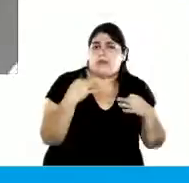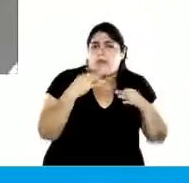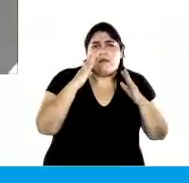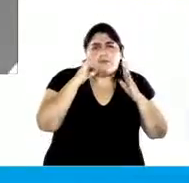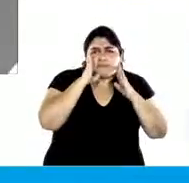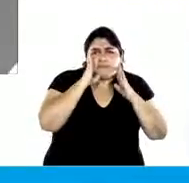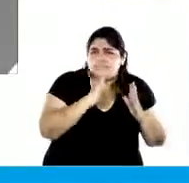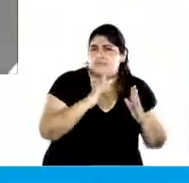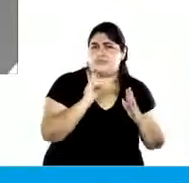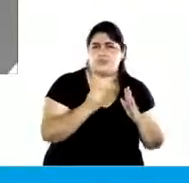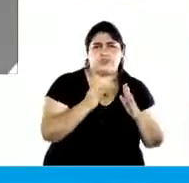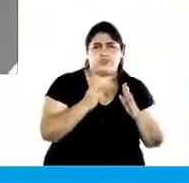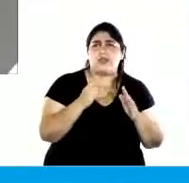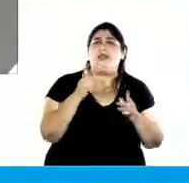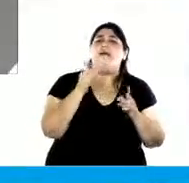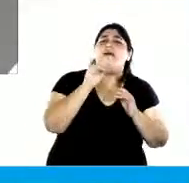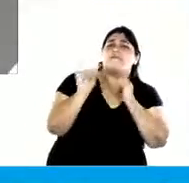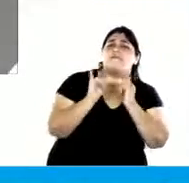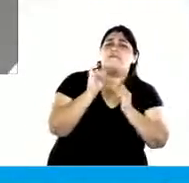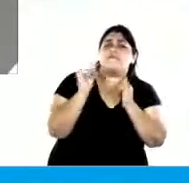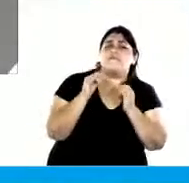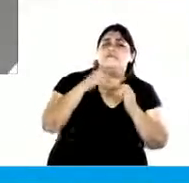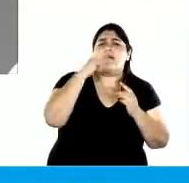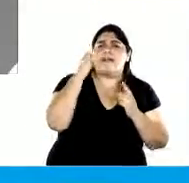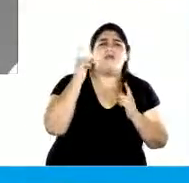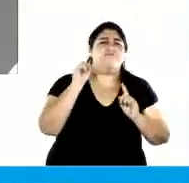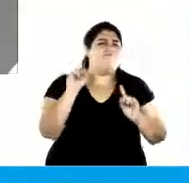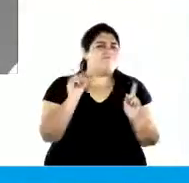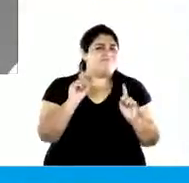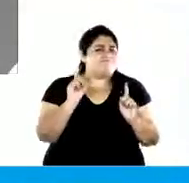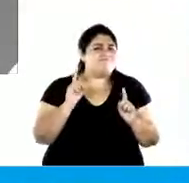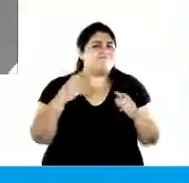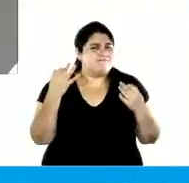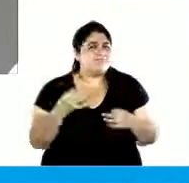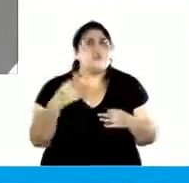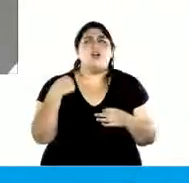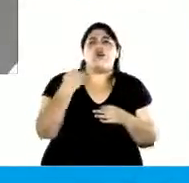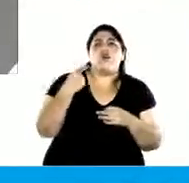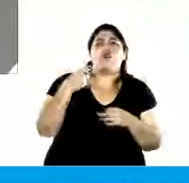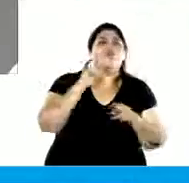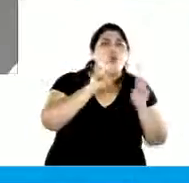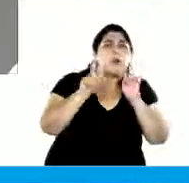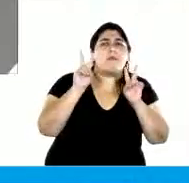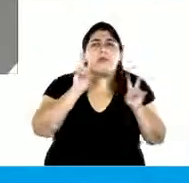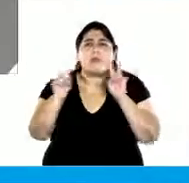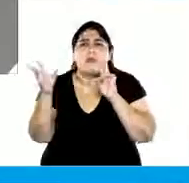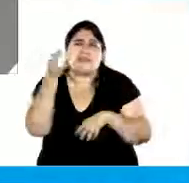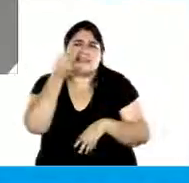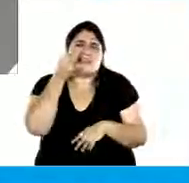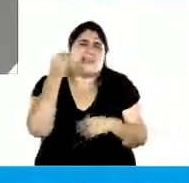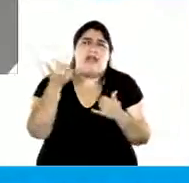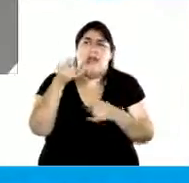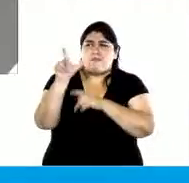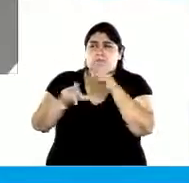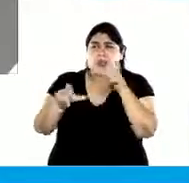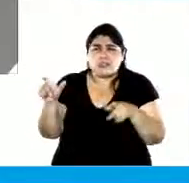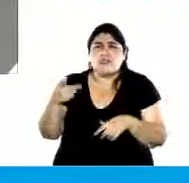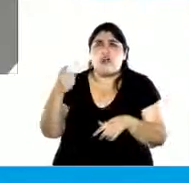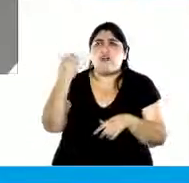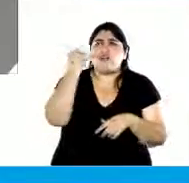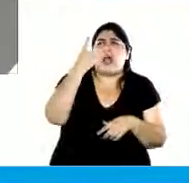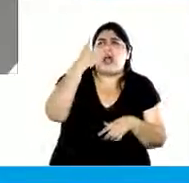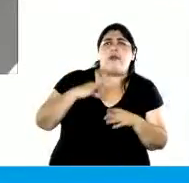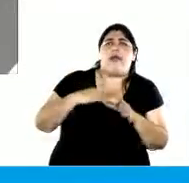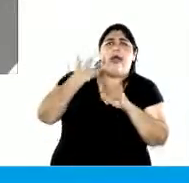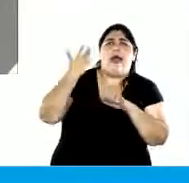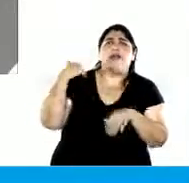No generar falsas expectativas, presidente. Nosotros caminamos la calle todo el tiempo y nos encontramos con un montón de gente que está hace un año sin